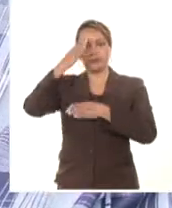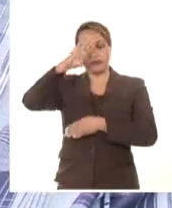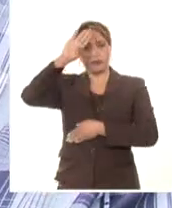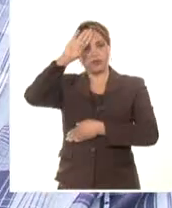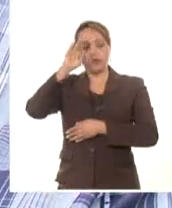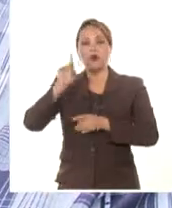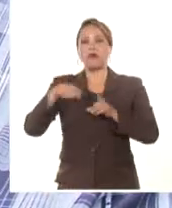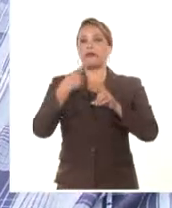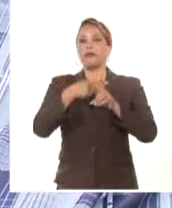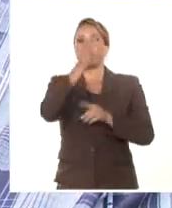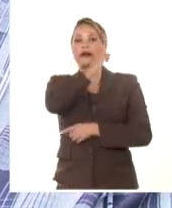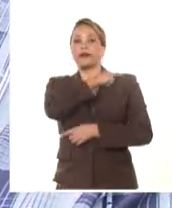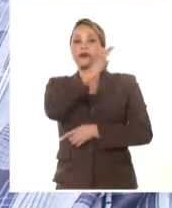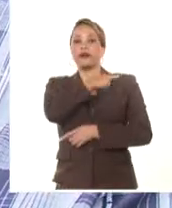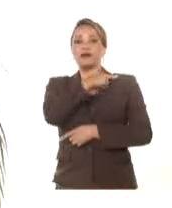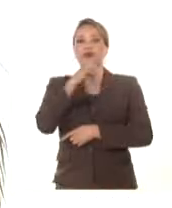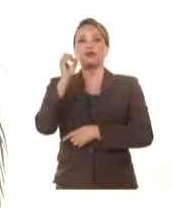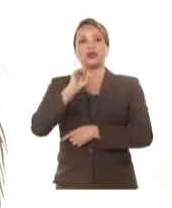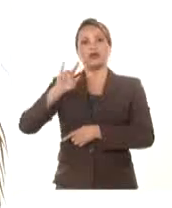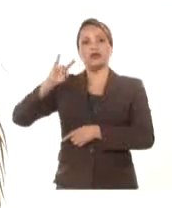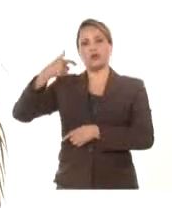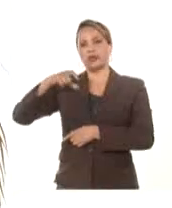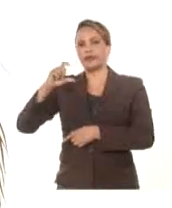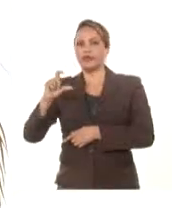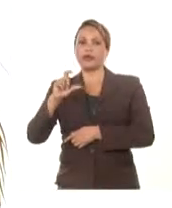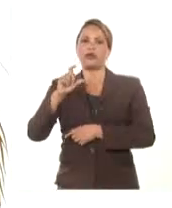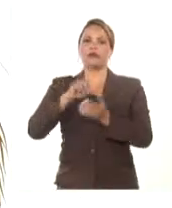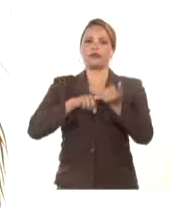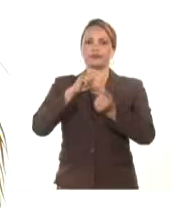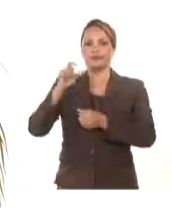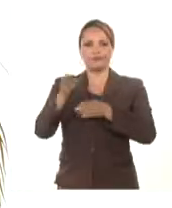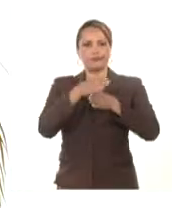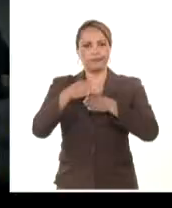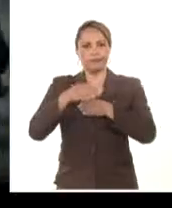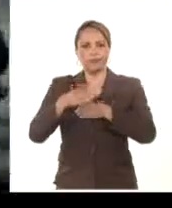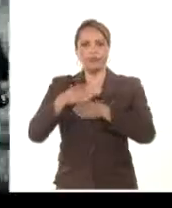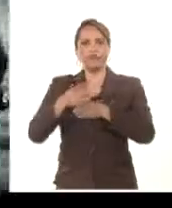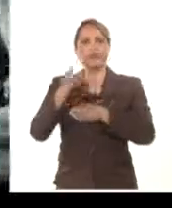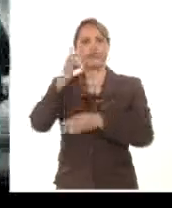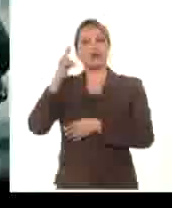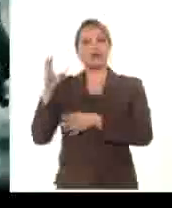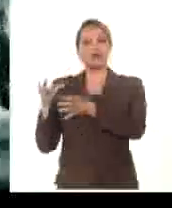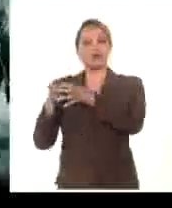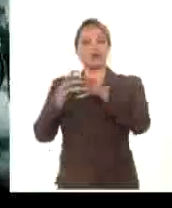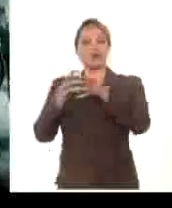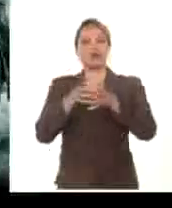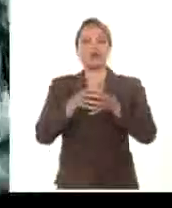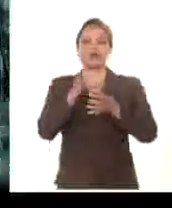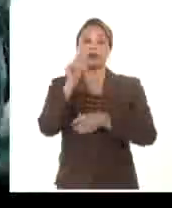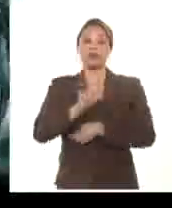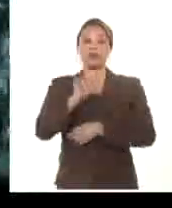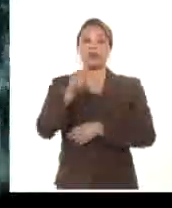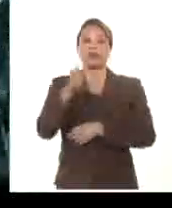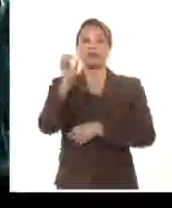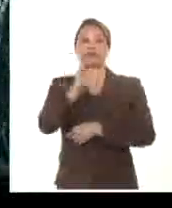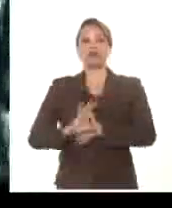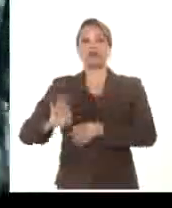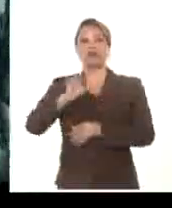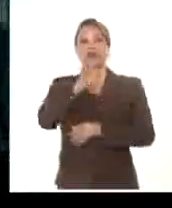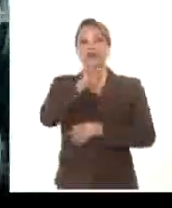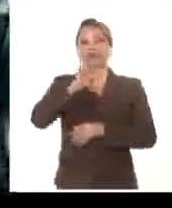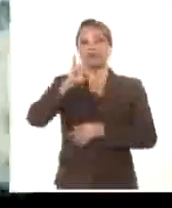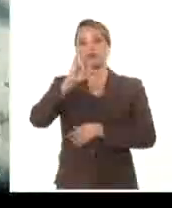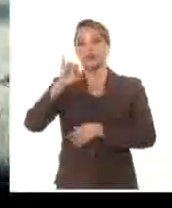las organizaciones políticas y de masas, se evocó el devenir patriótico de quien el 10 de octubre de 1868 liberó a